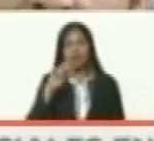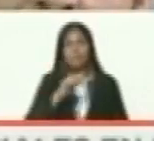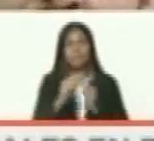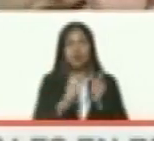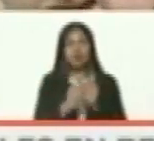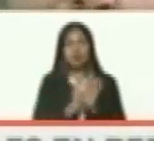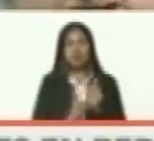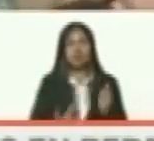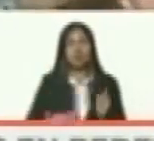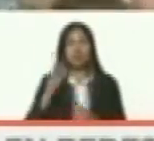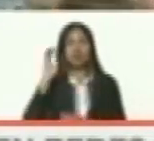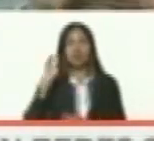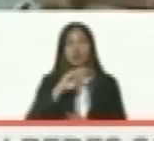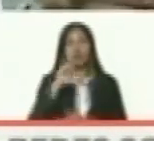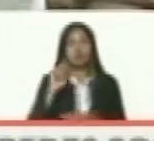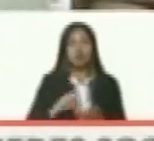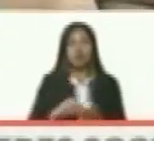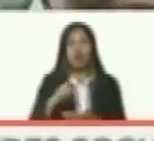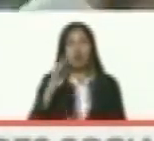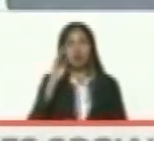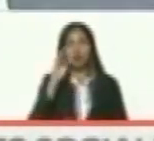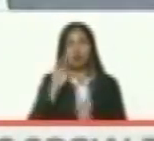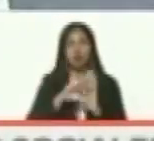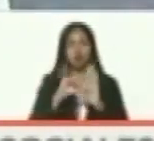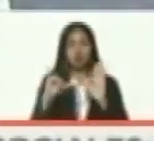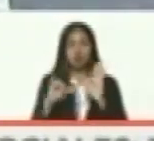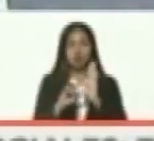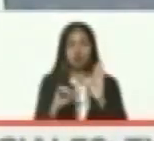Nacional Constituyente.